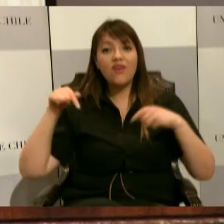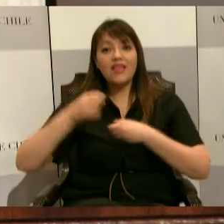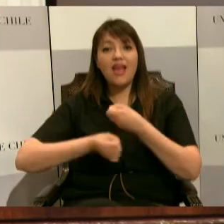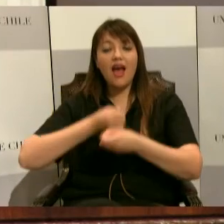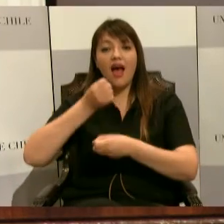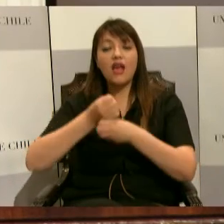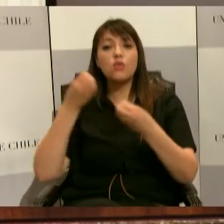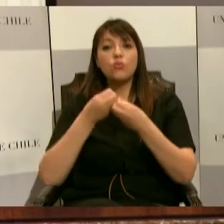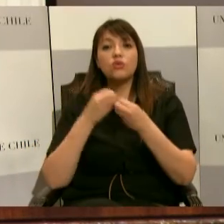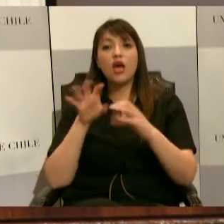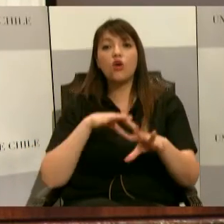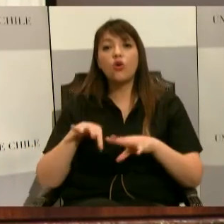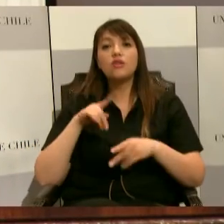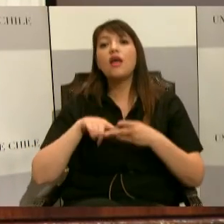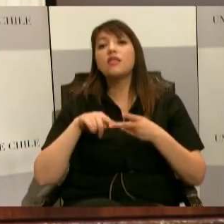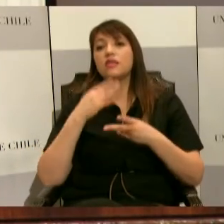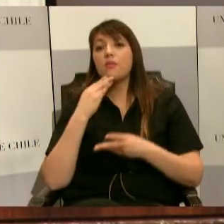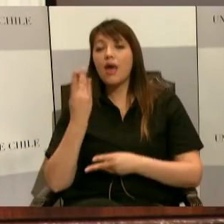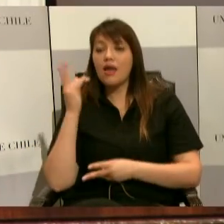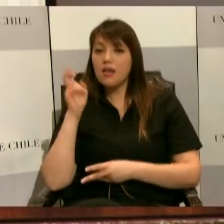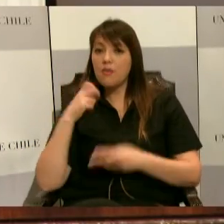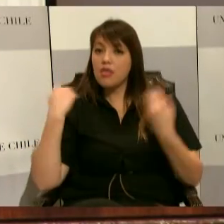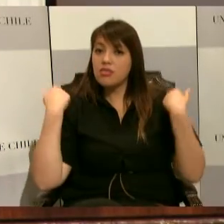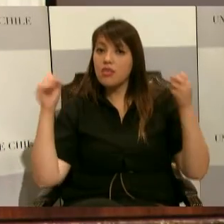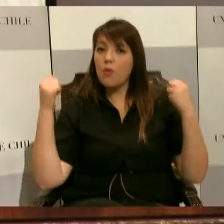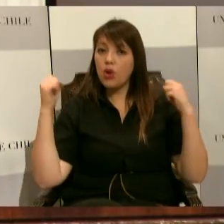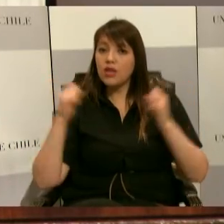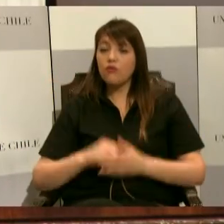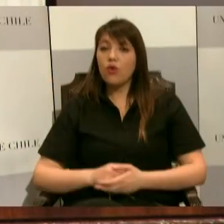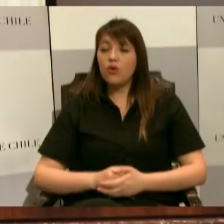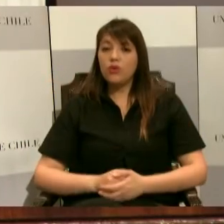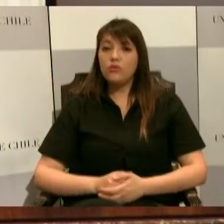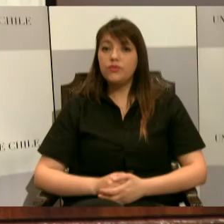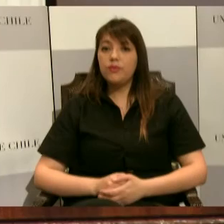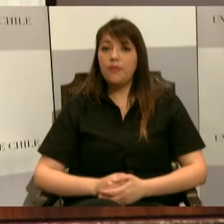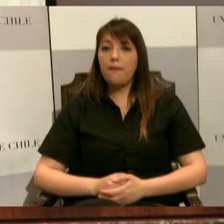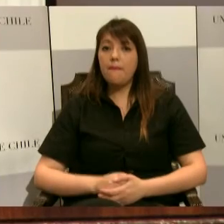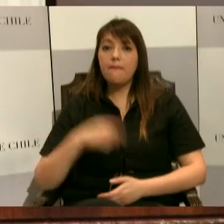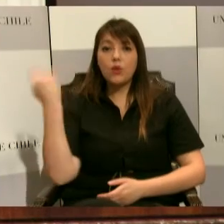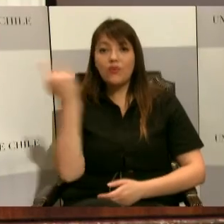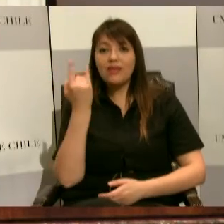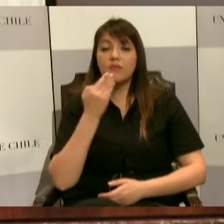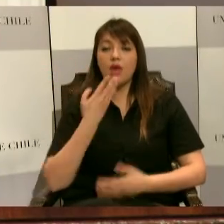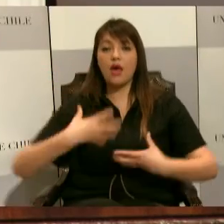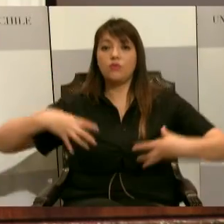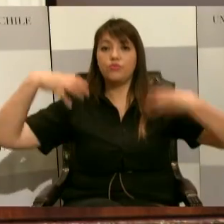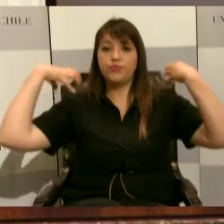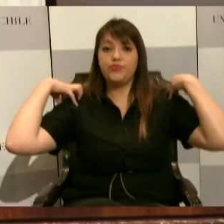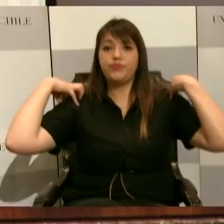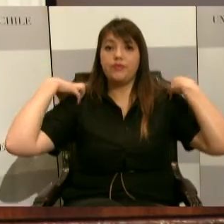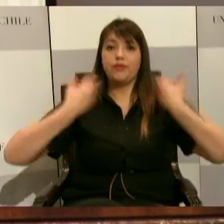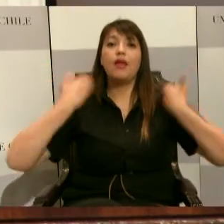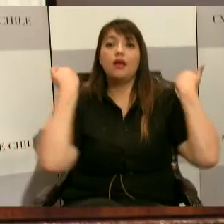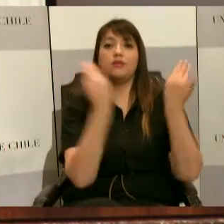obras correspondientes a la segunda fase de la construcción del campo deportivo Juan Gómez Milla. Desde su fundación, la universidad ha asumido la tarea de proveer